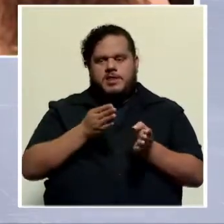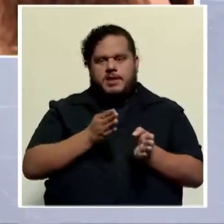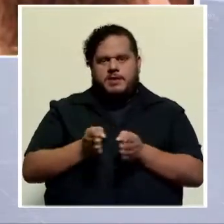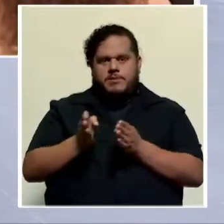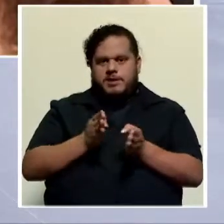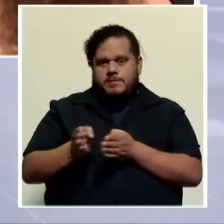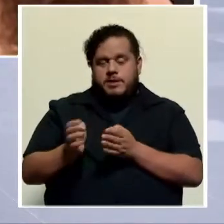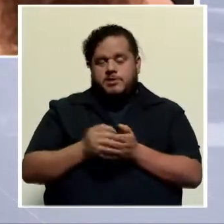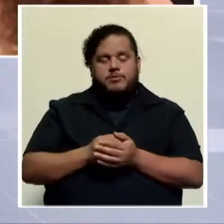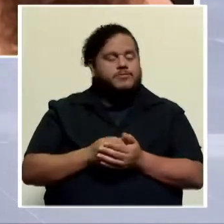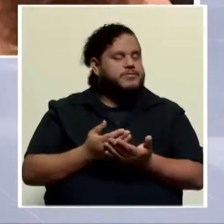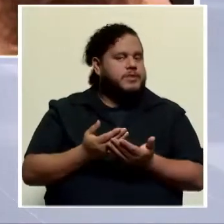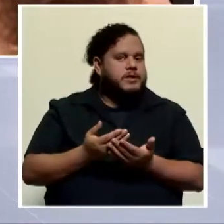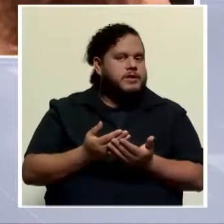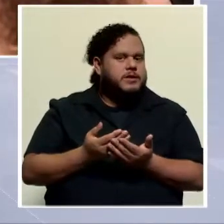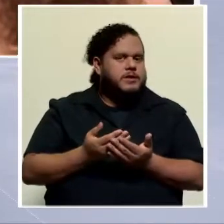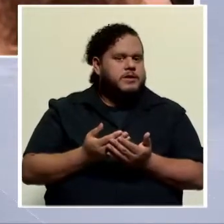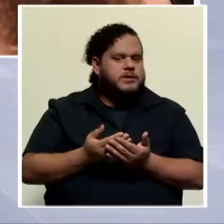Planificación, doña